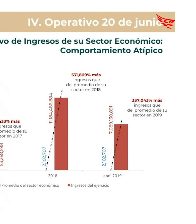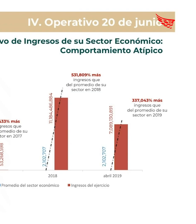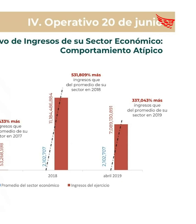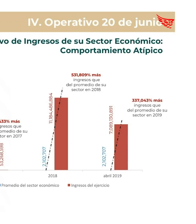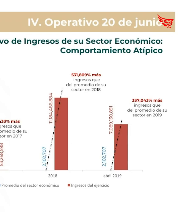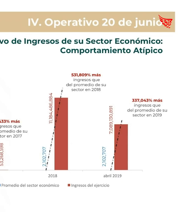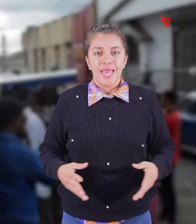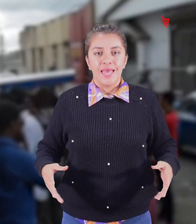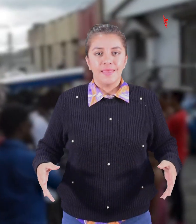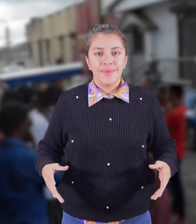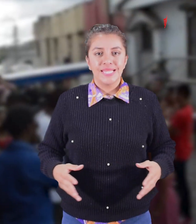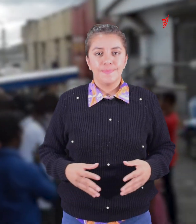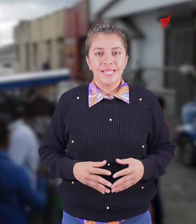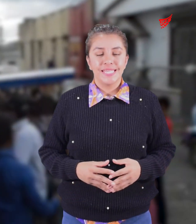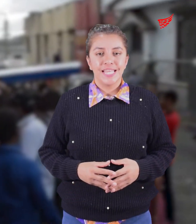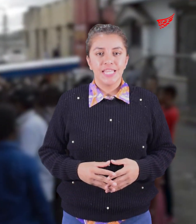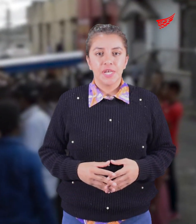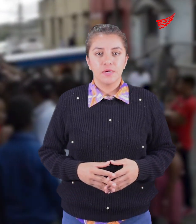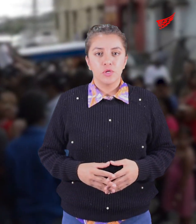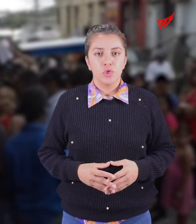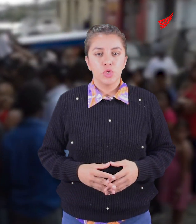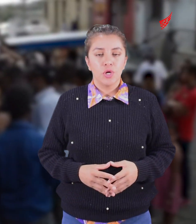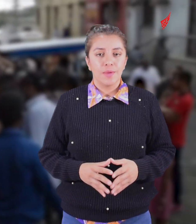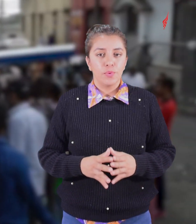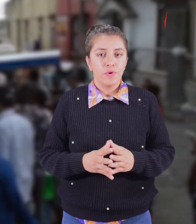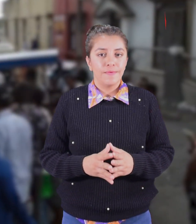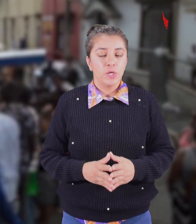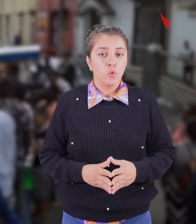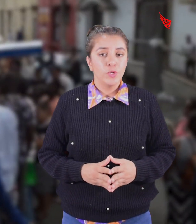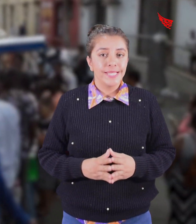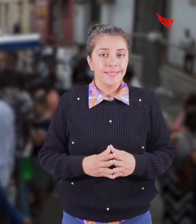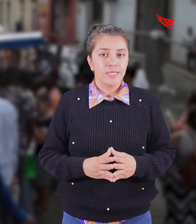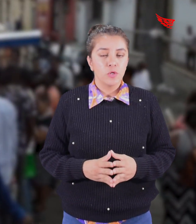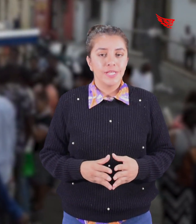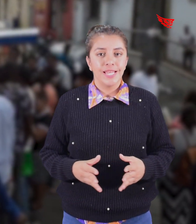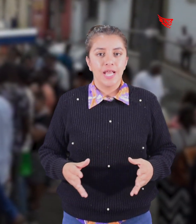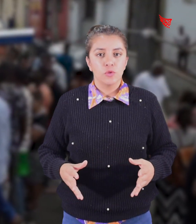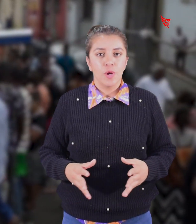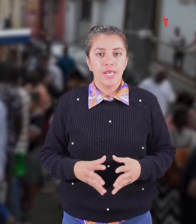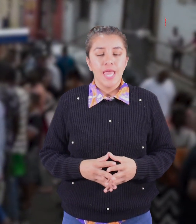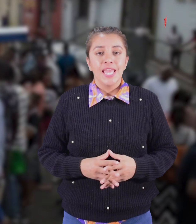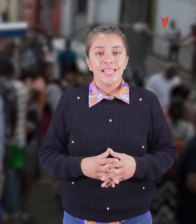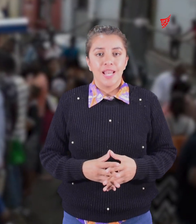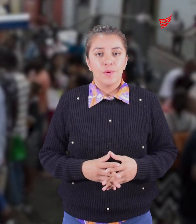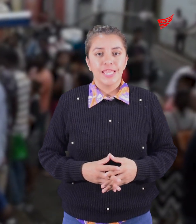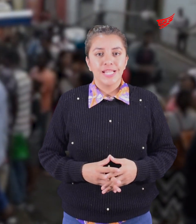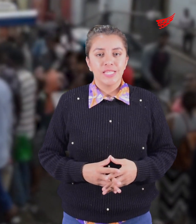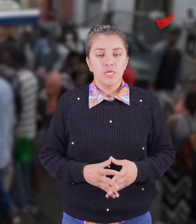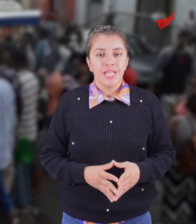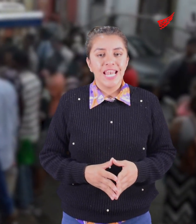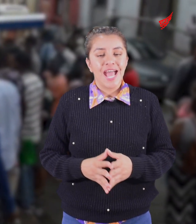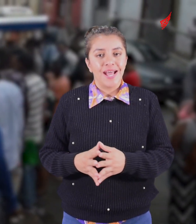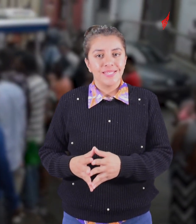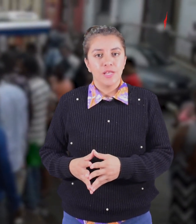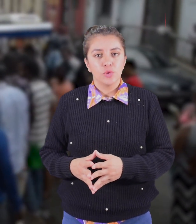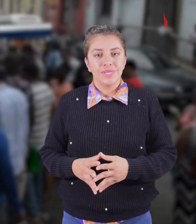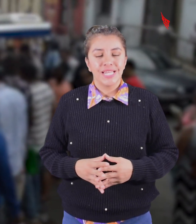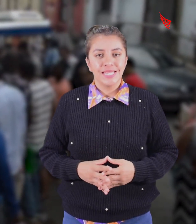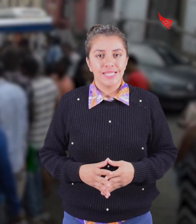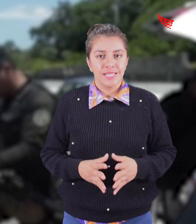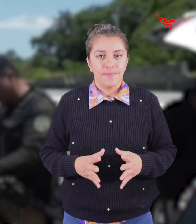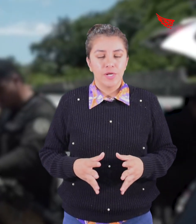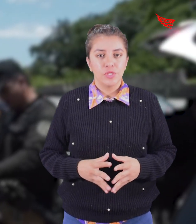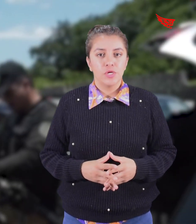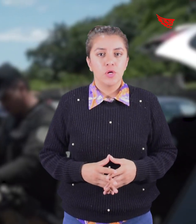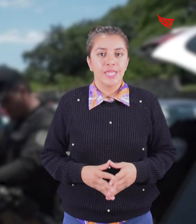150 casos además el presidente reconoció que pudo haber un exceso en el actuar de la guardia nacional hacia los